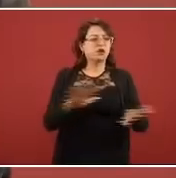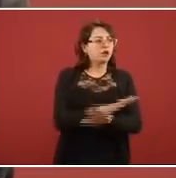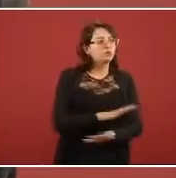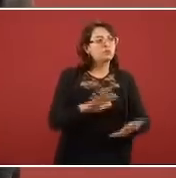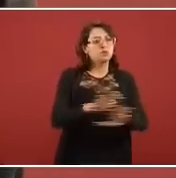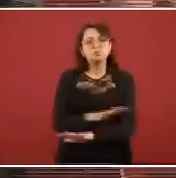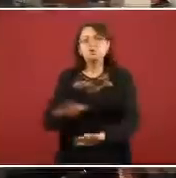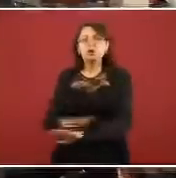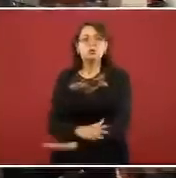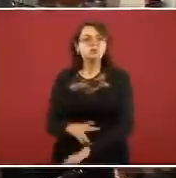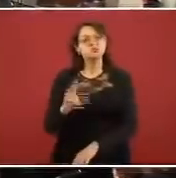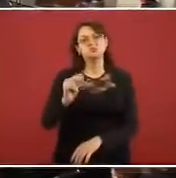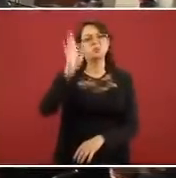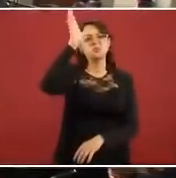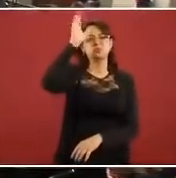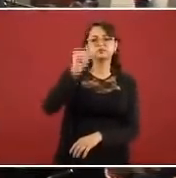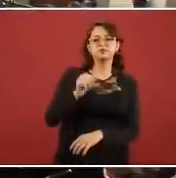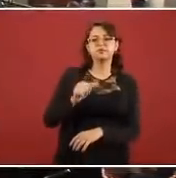cambios